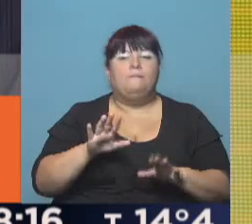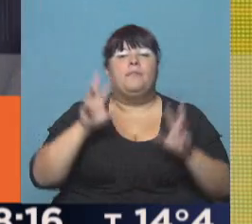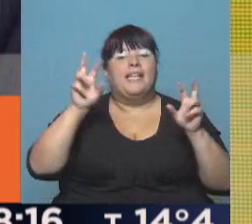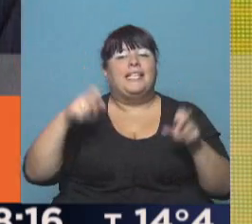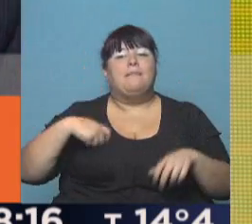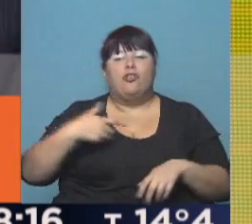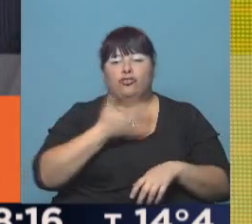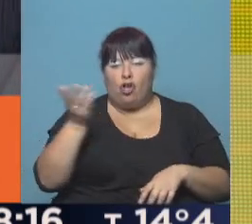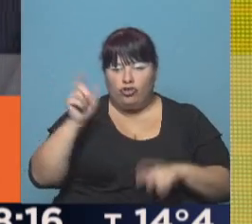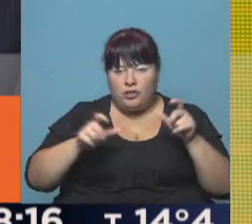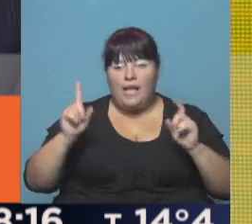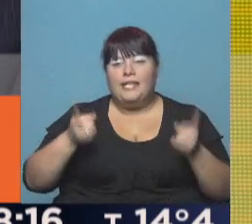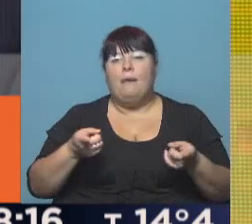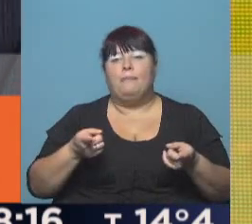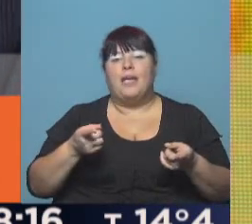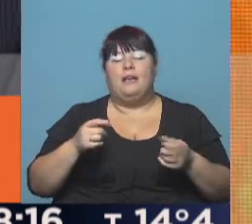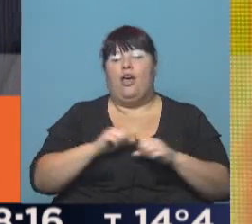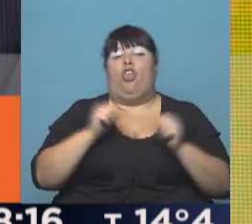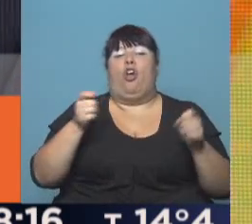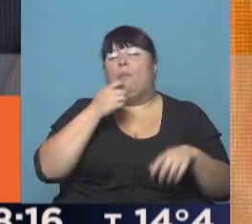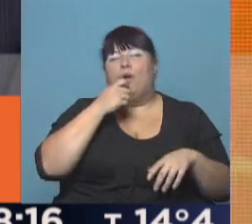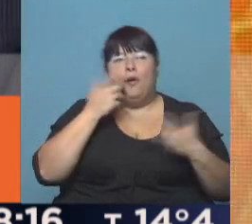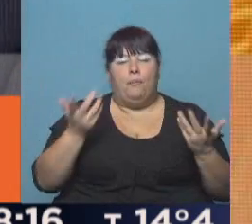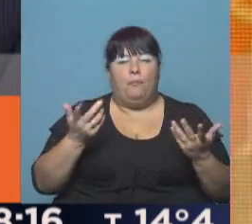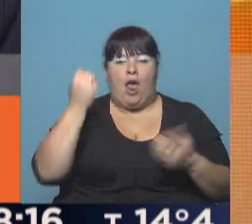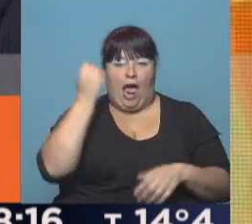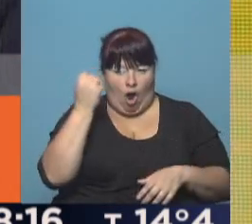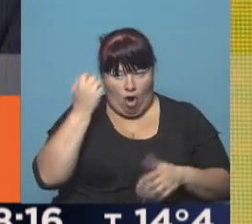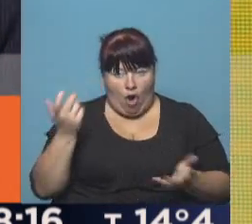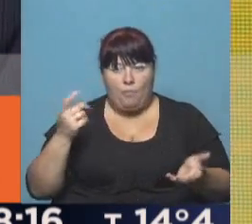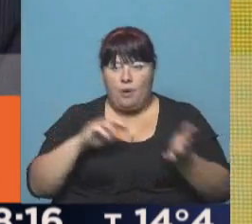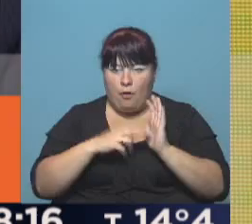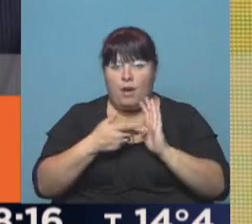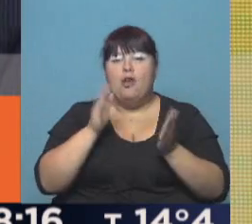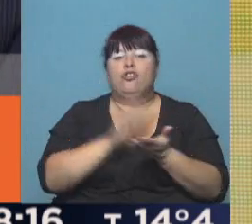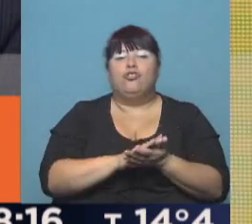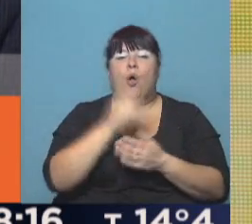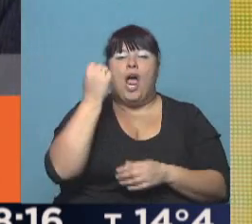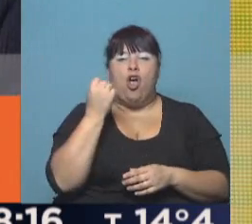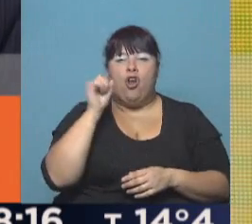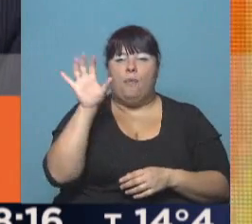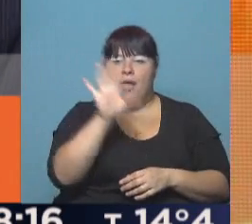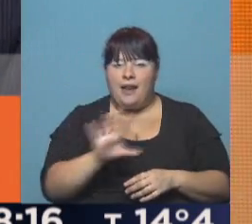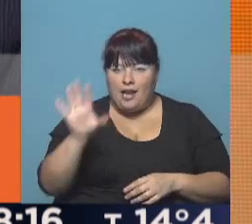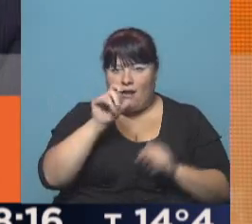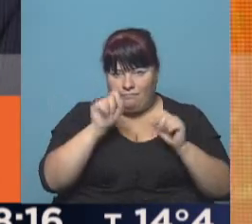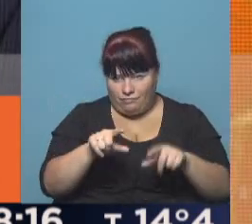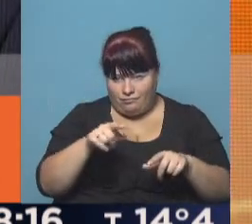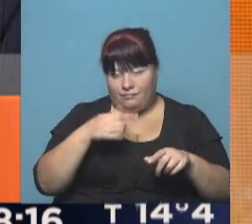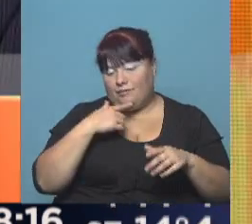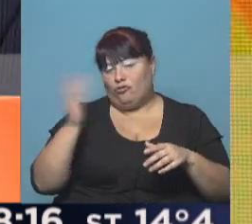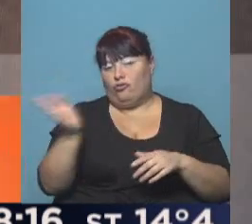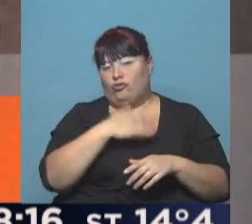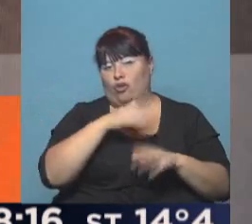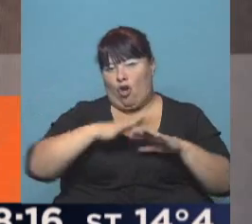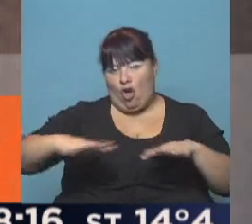tema social y con el impacto de repente de la economía en lo que tiene que ver con la economía regional propiamente dicho de toda la